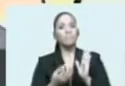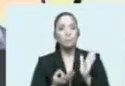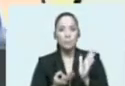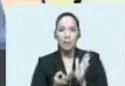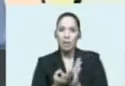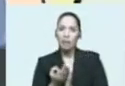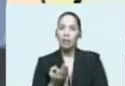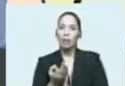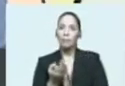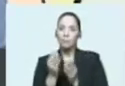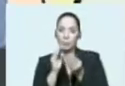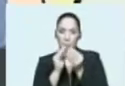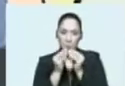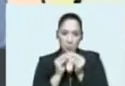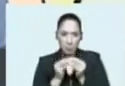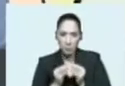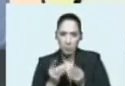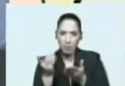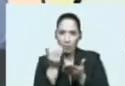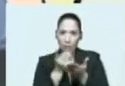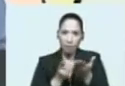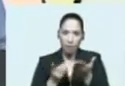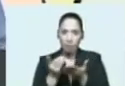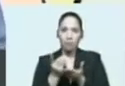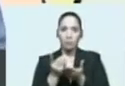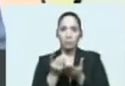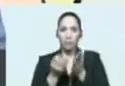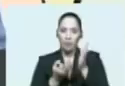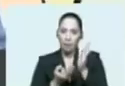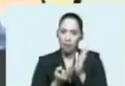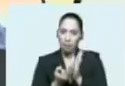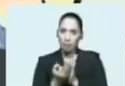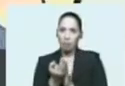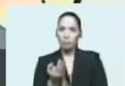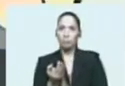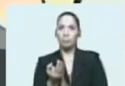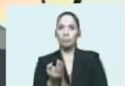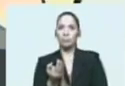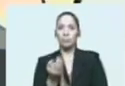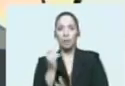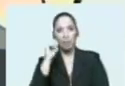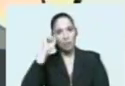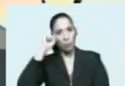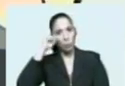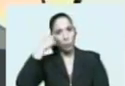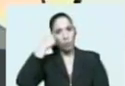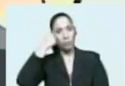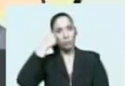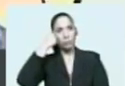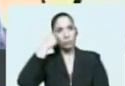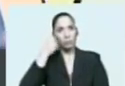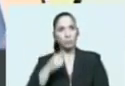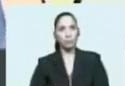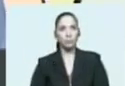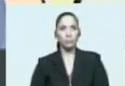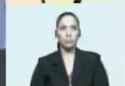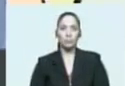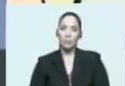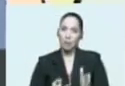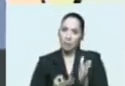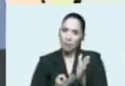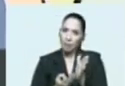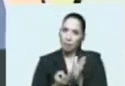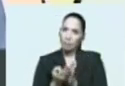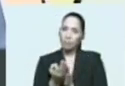detalles la lealtad a los recuerdos la lealtad